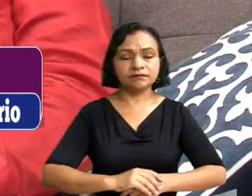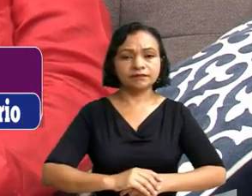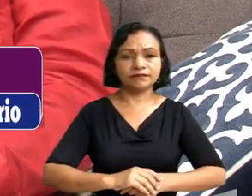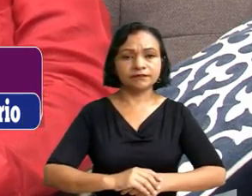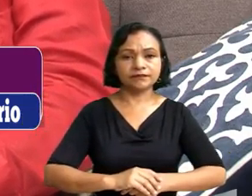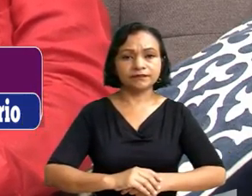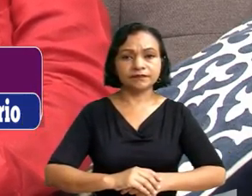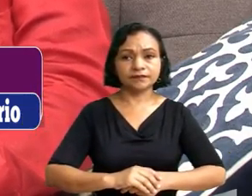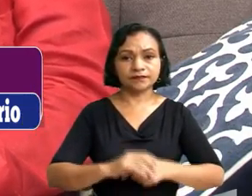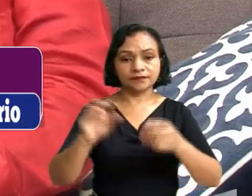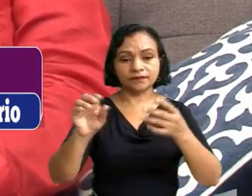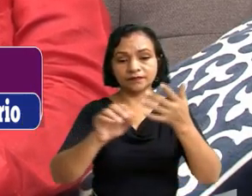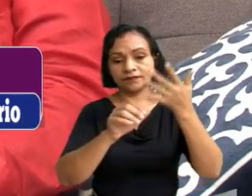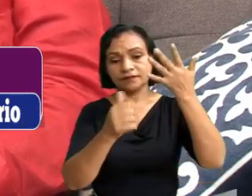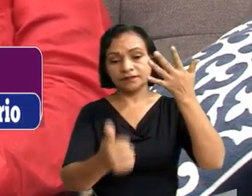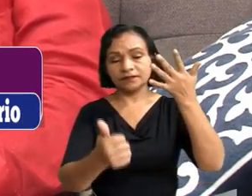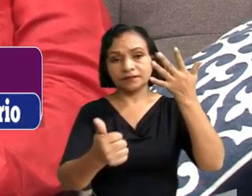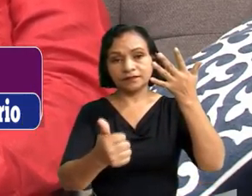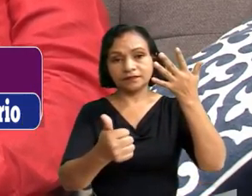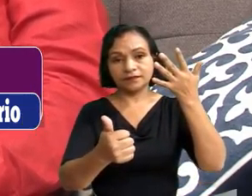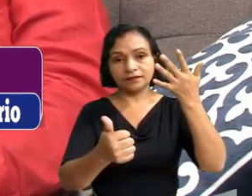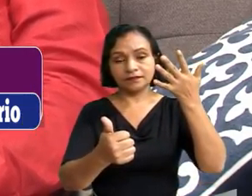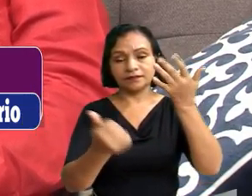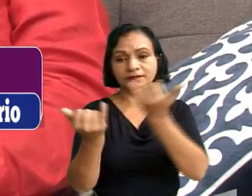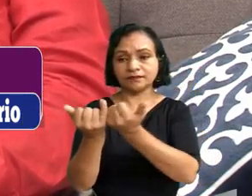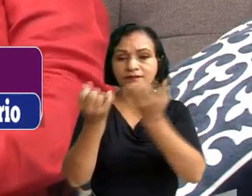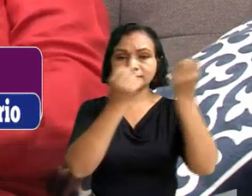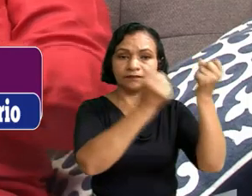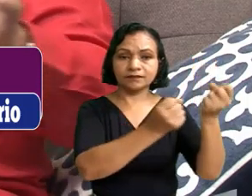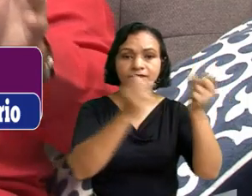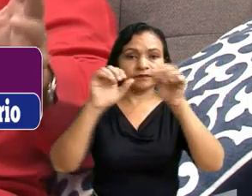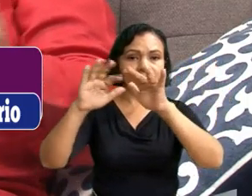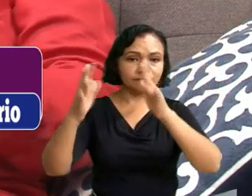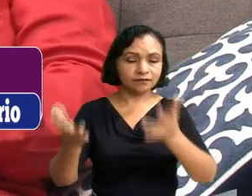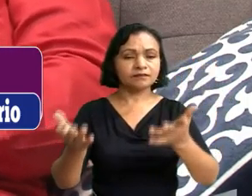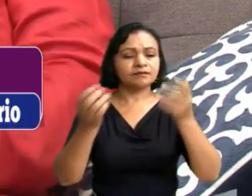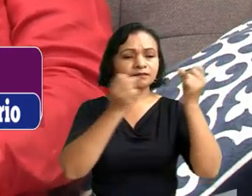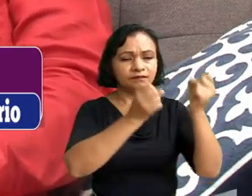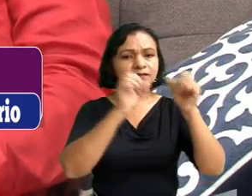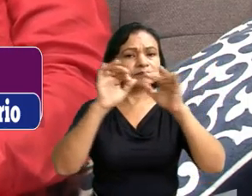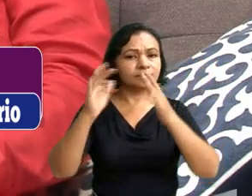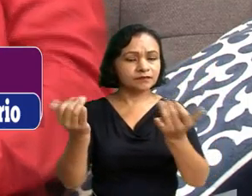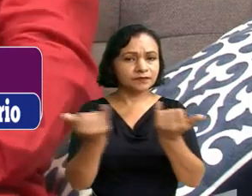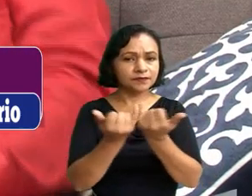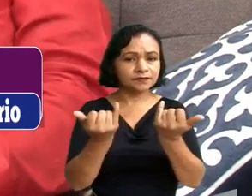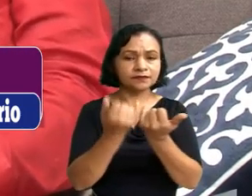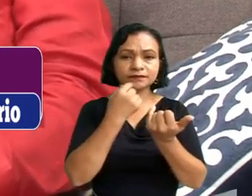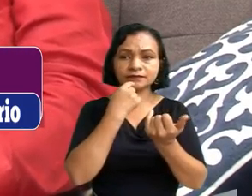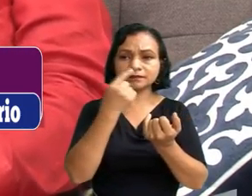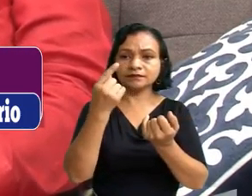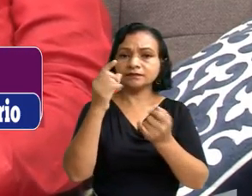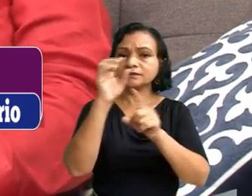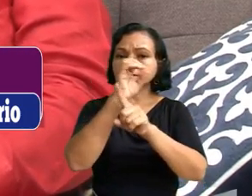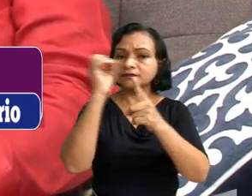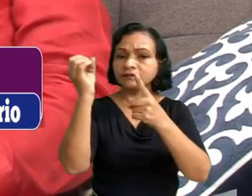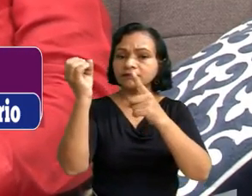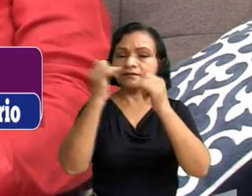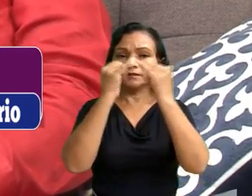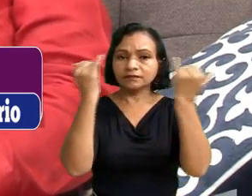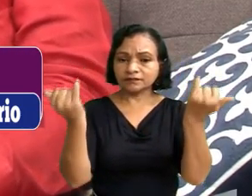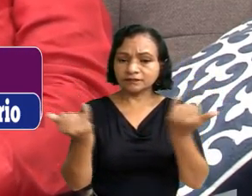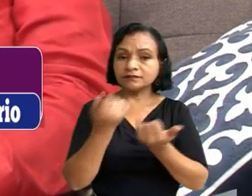el sexto país en el mundo de equidad de género que tiene varios parámetros y dicho por organismos internacionales como el foro